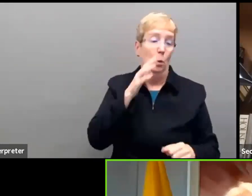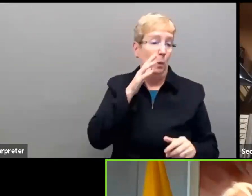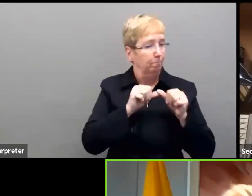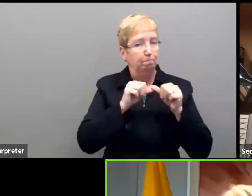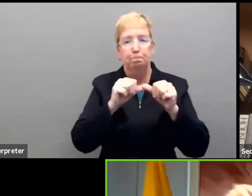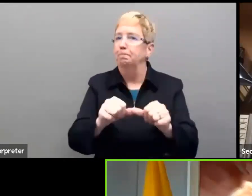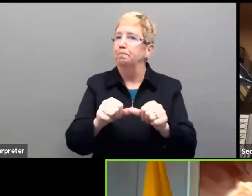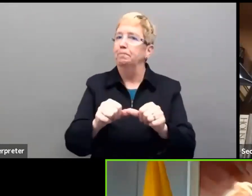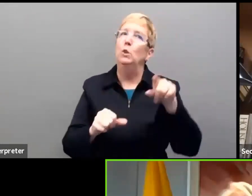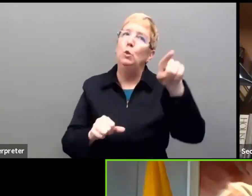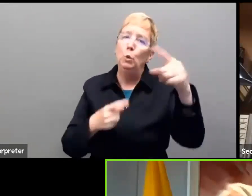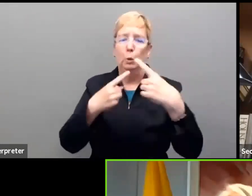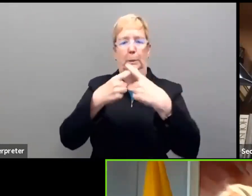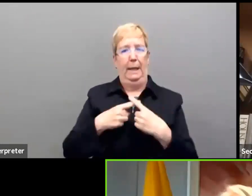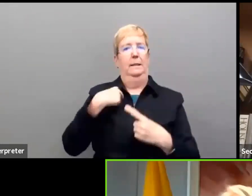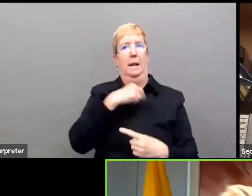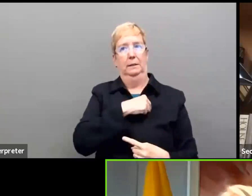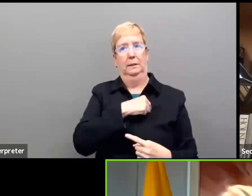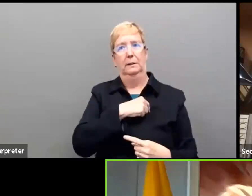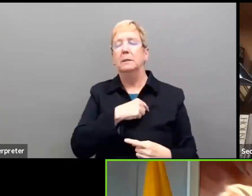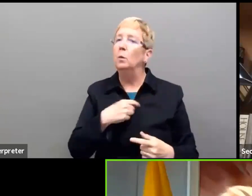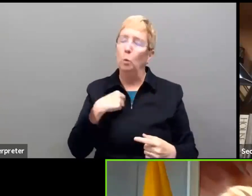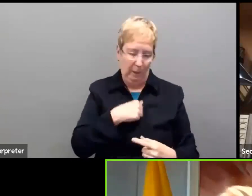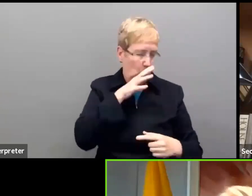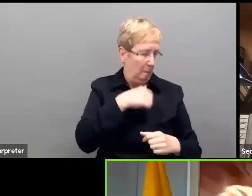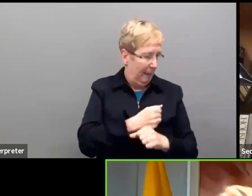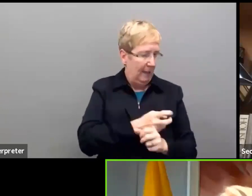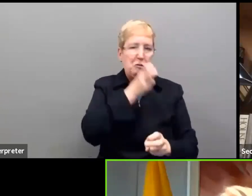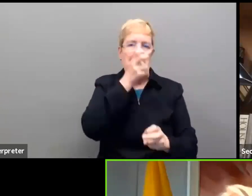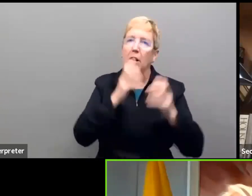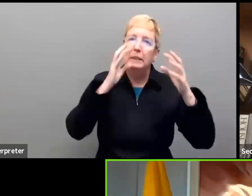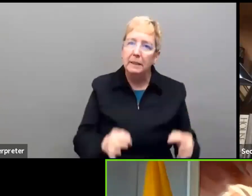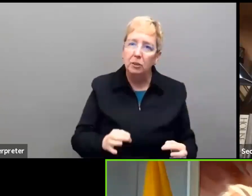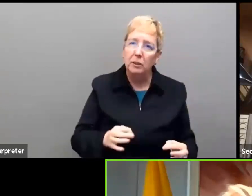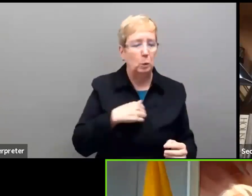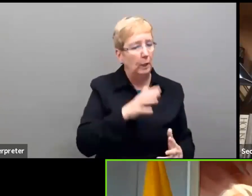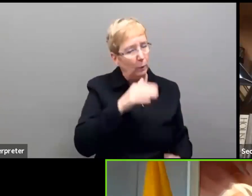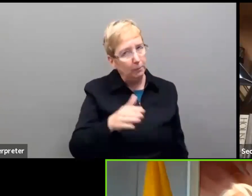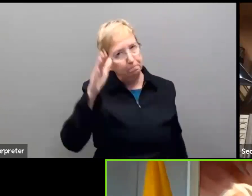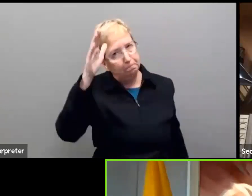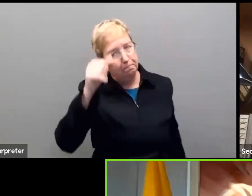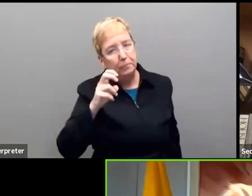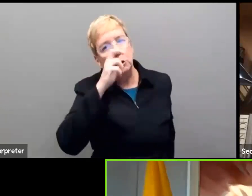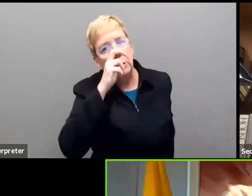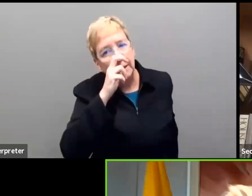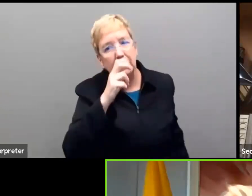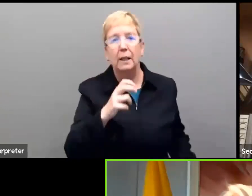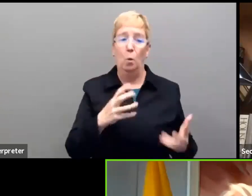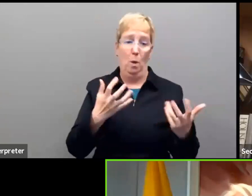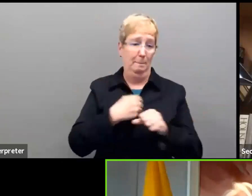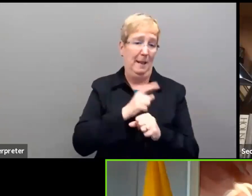datos científicos, vamos a seguir los hechos. Y quiero decirles a los nuevos mexicanos que yo